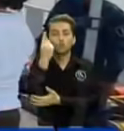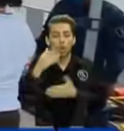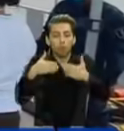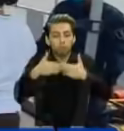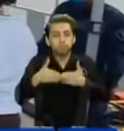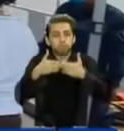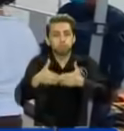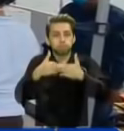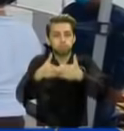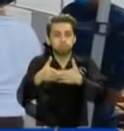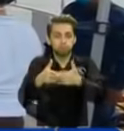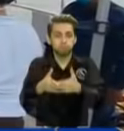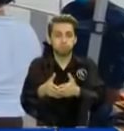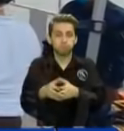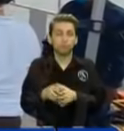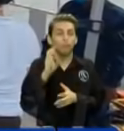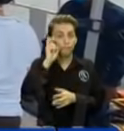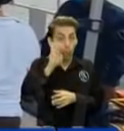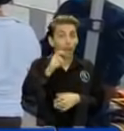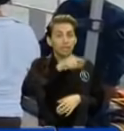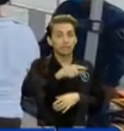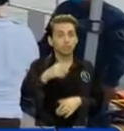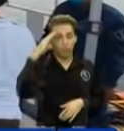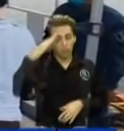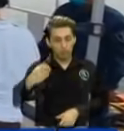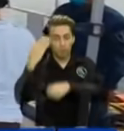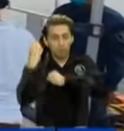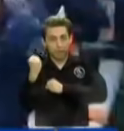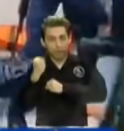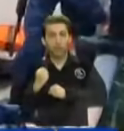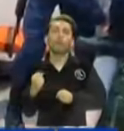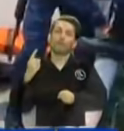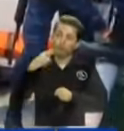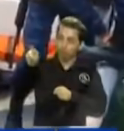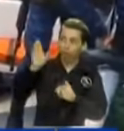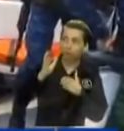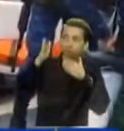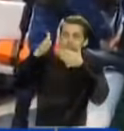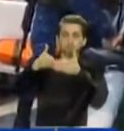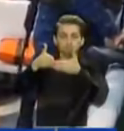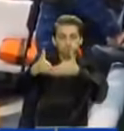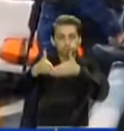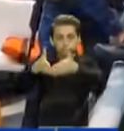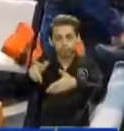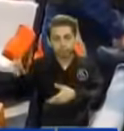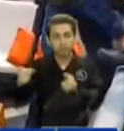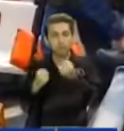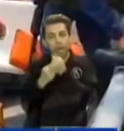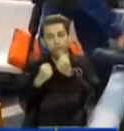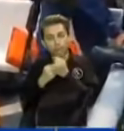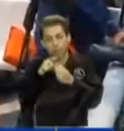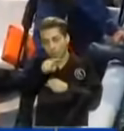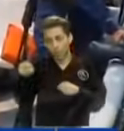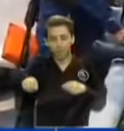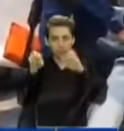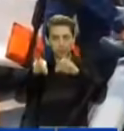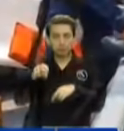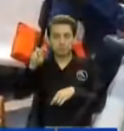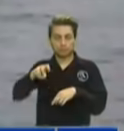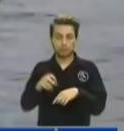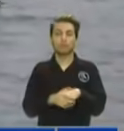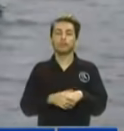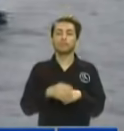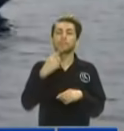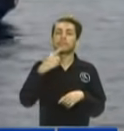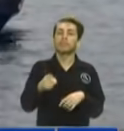está el Ejército de Guatemala acá en apoyo a la población necesitada. Se tiene previsto visitar la